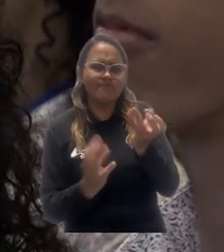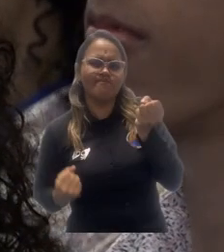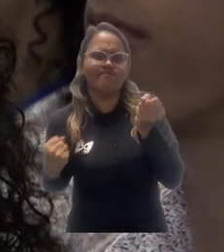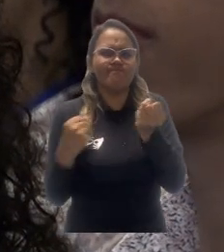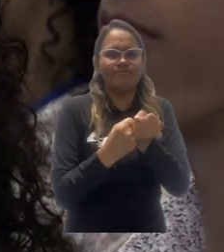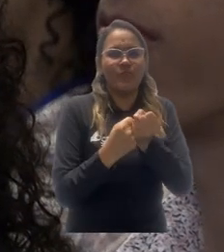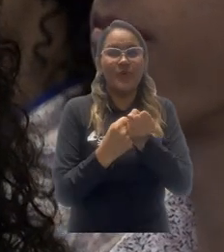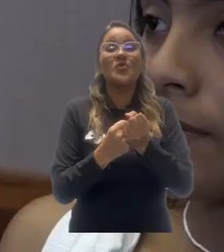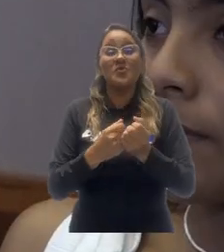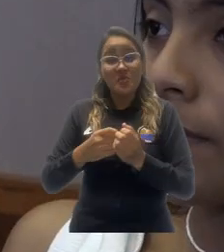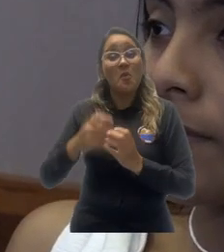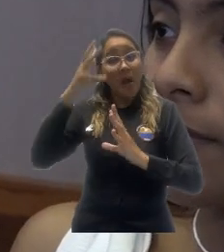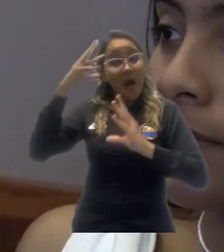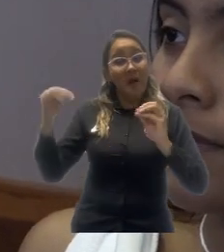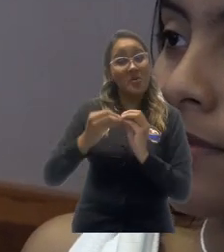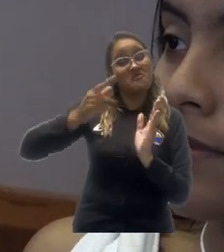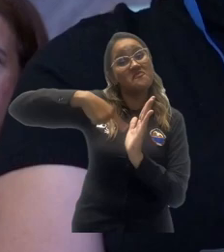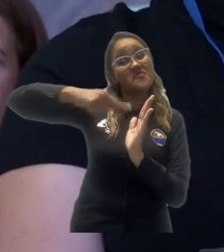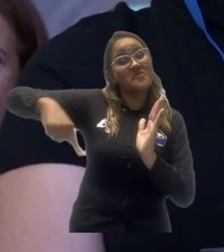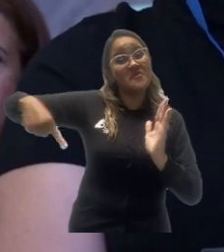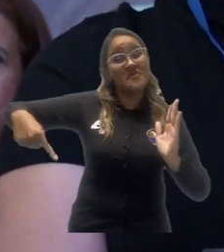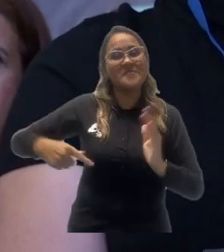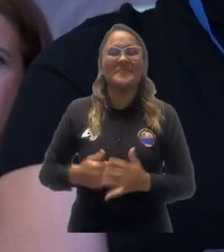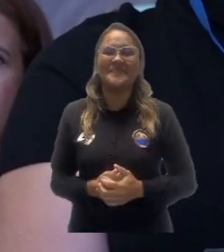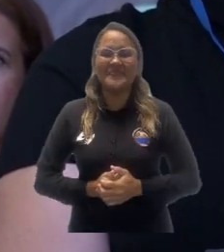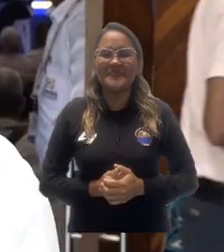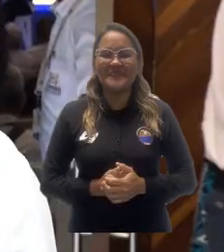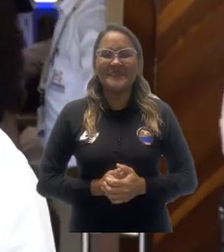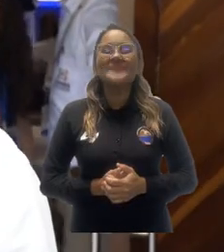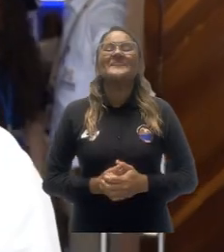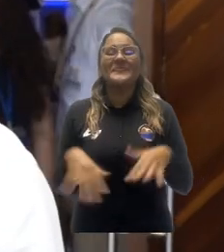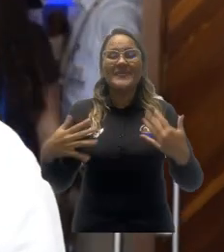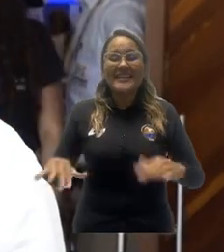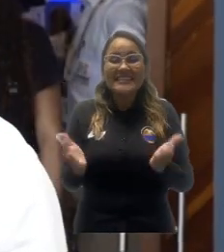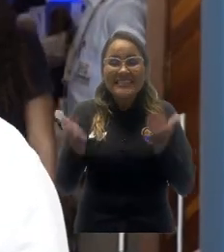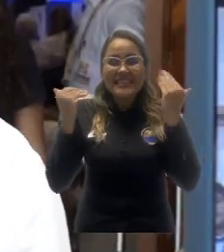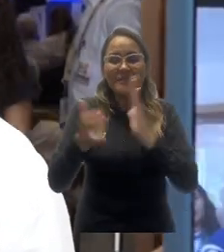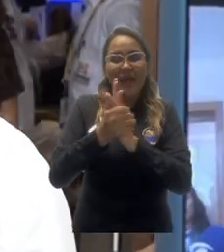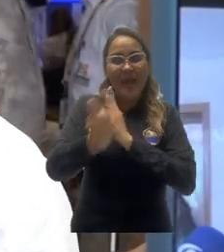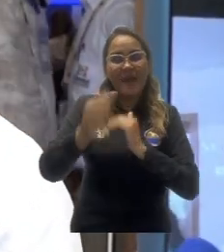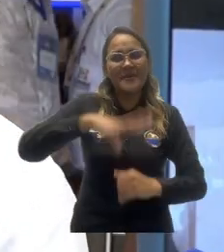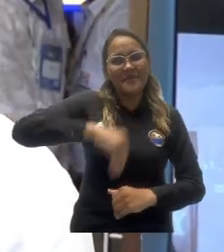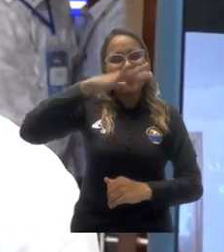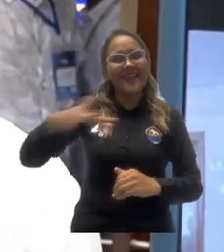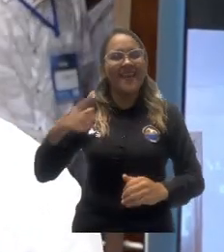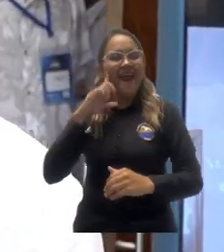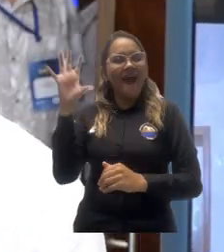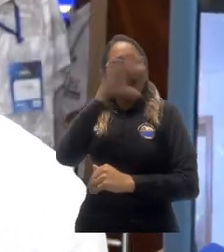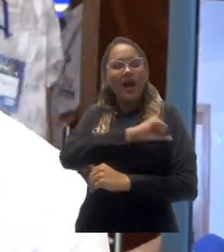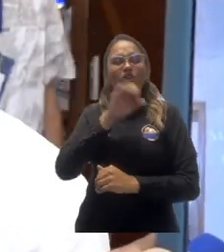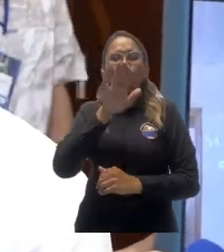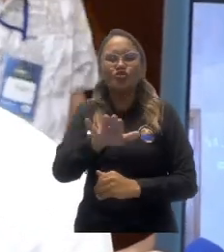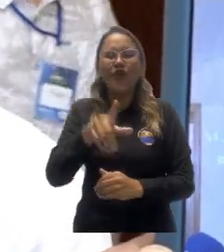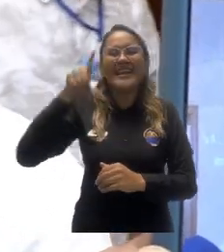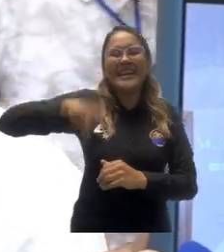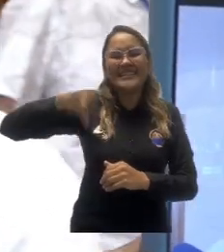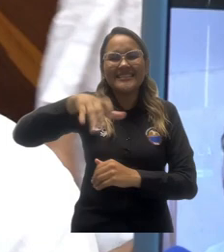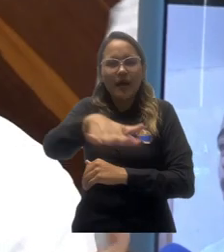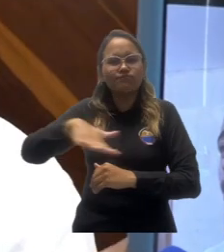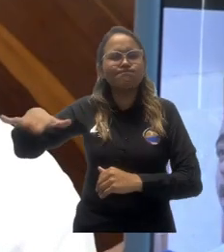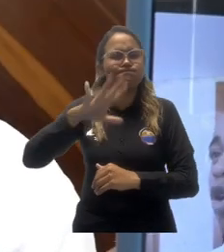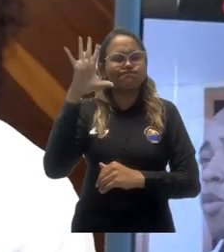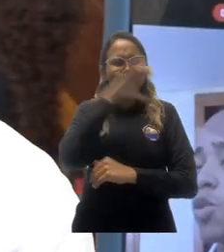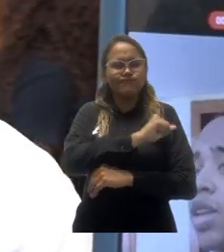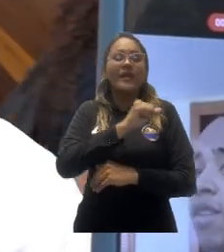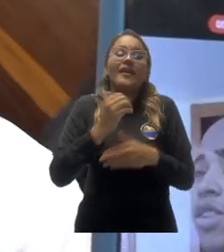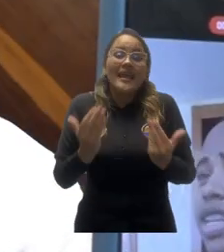la recibieron con beneplácito. Bueno, el programa Talento Magdalena me ha permitido ir focalizando las necesidades de mi municipio. No solo